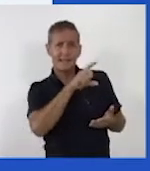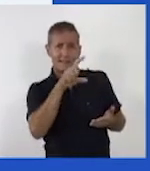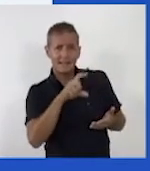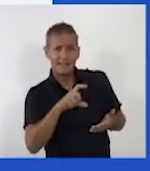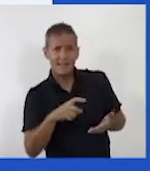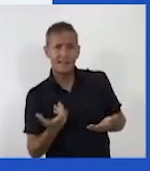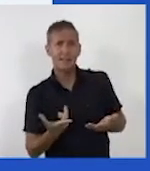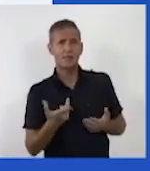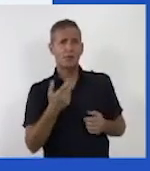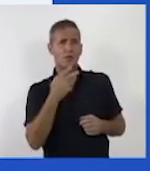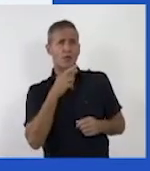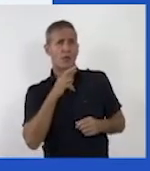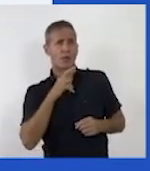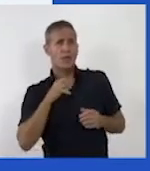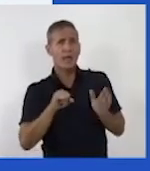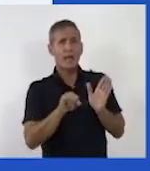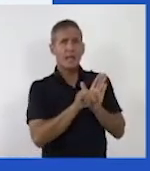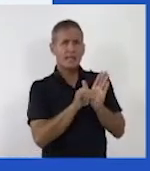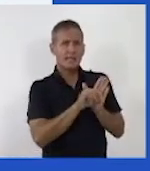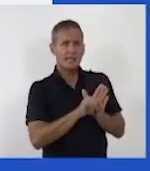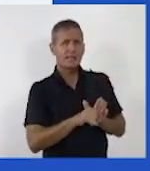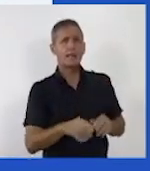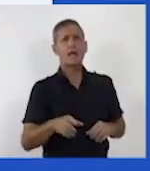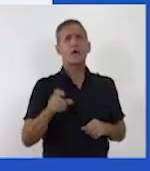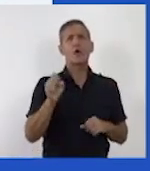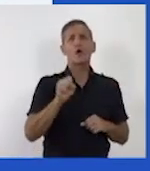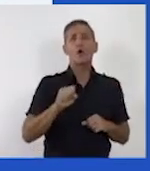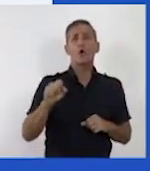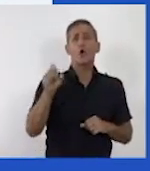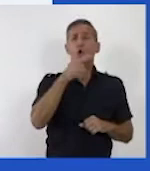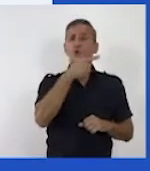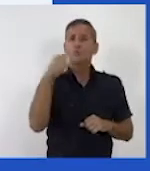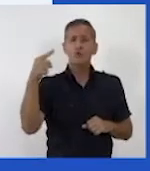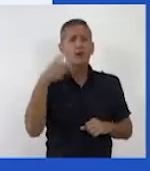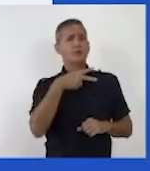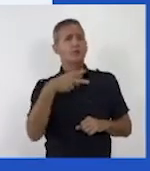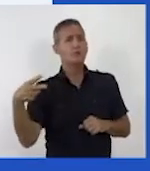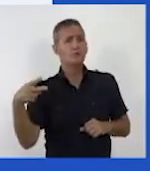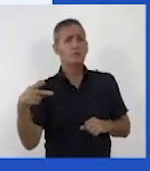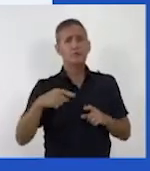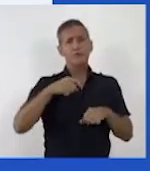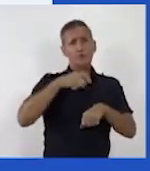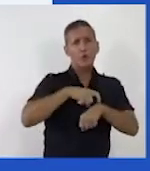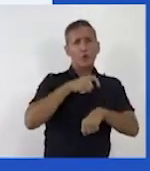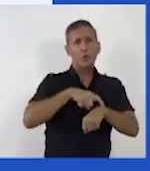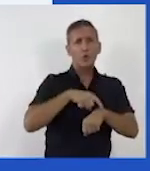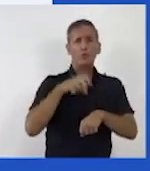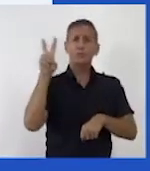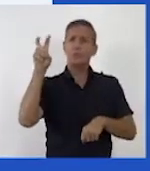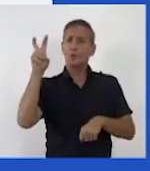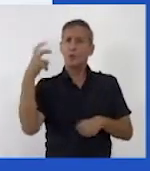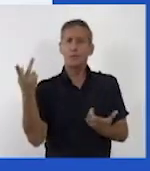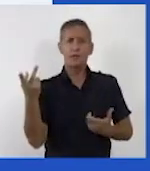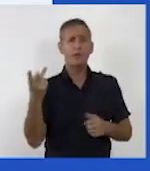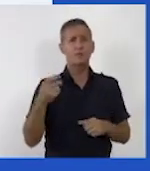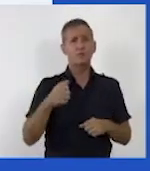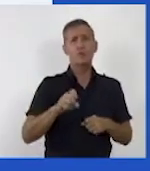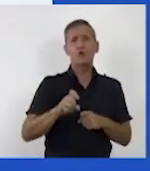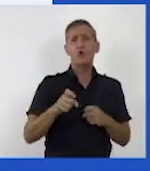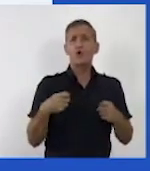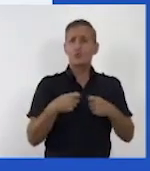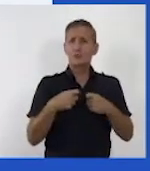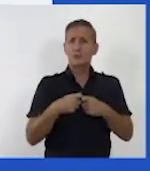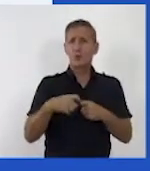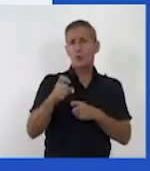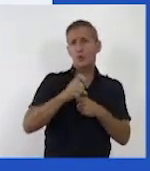continuar reconociendo el sujeto y el predicado los tiempos fundamentales del verbo sinónimos y